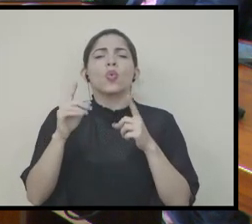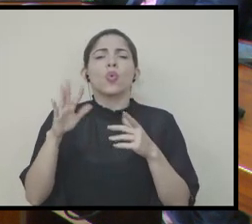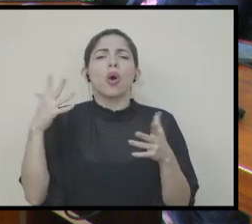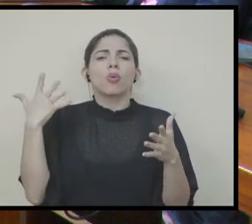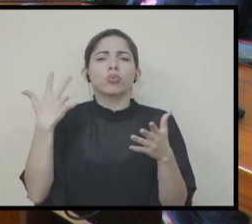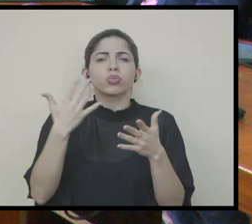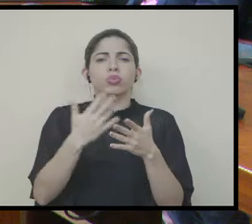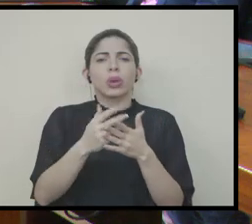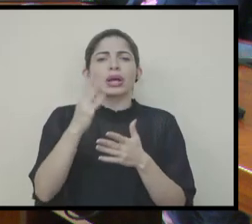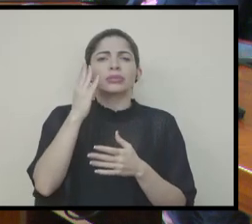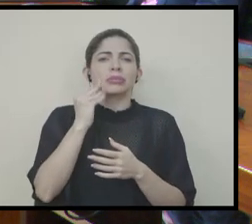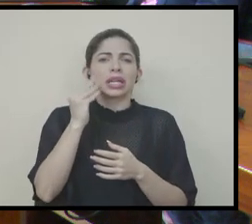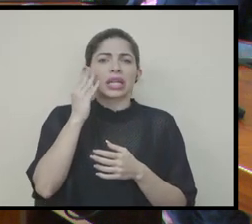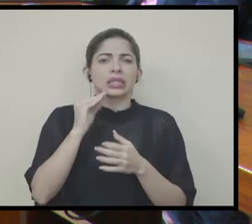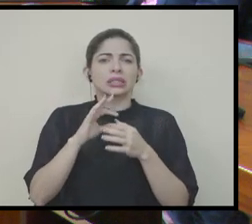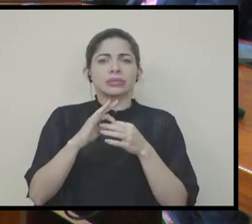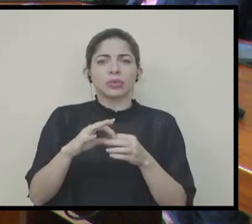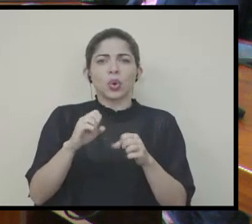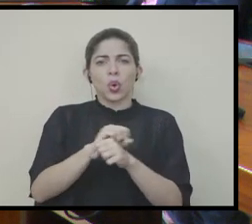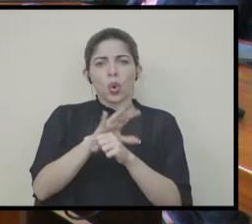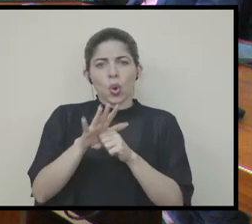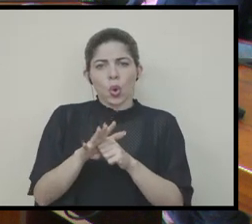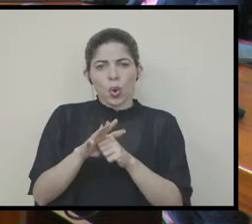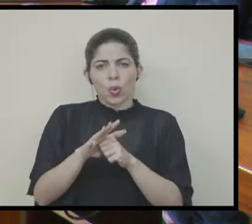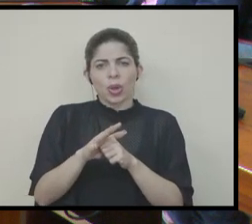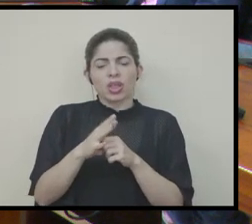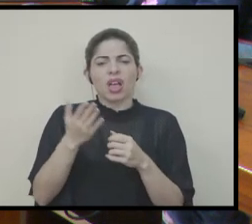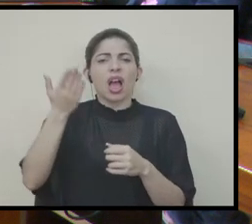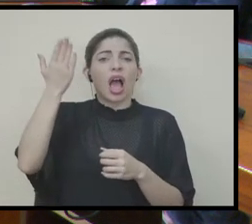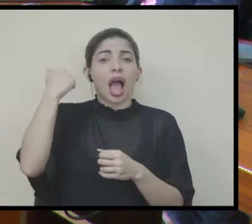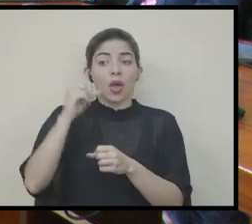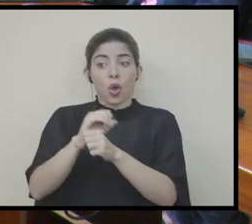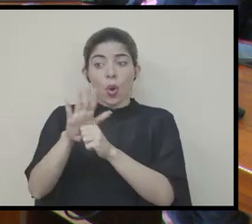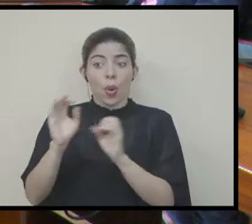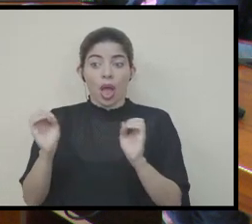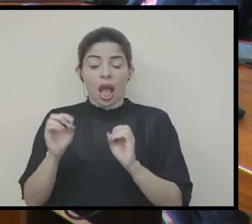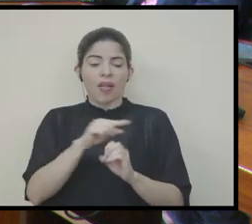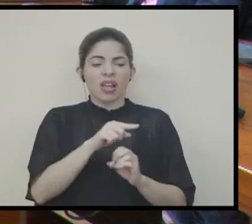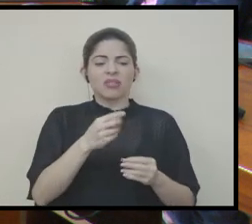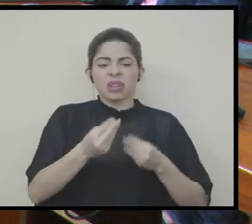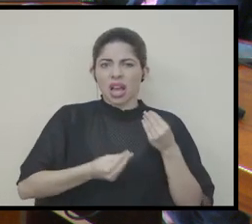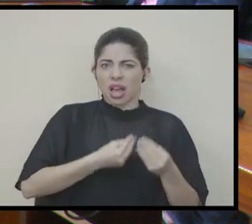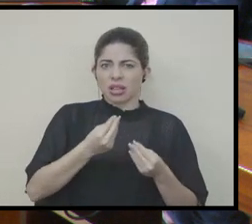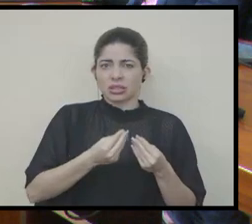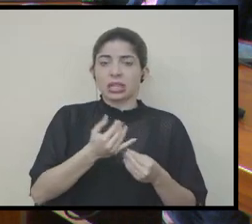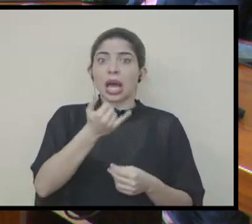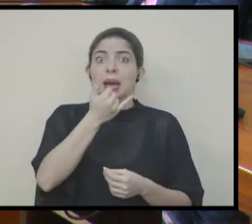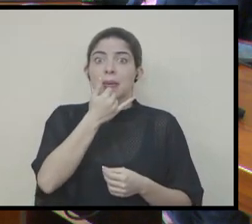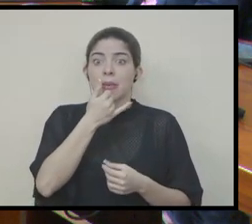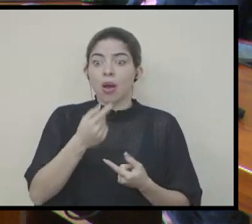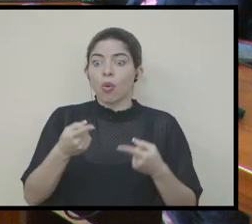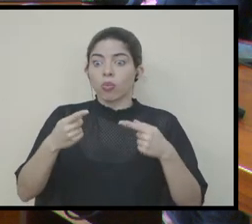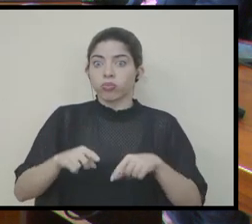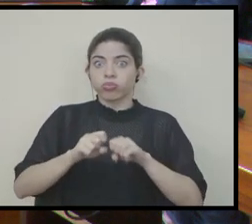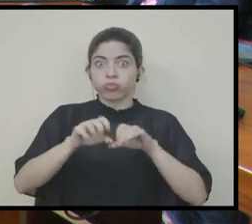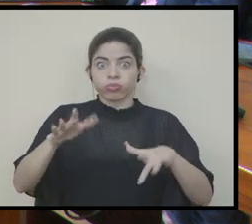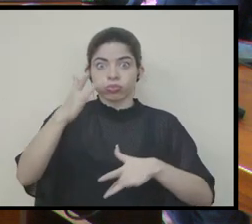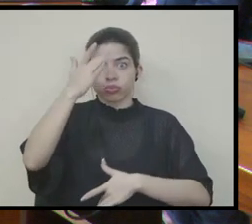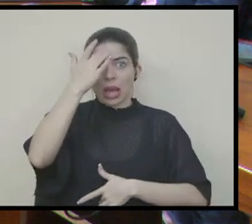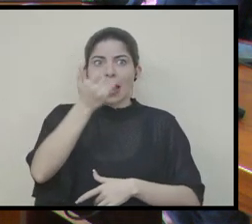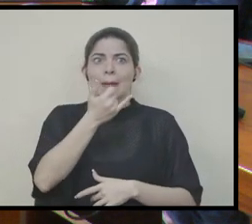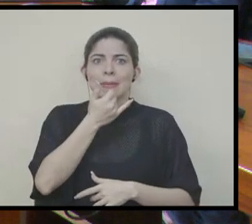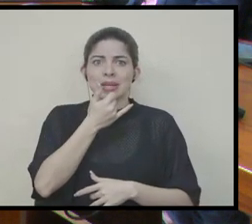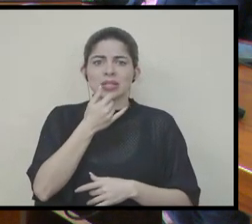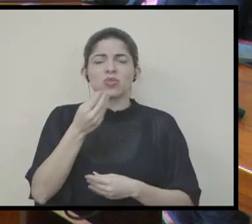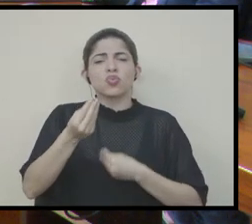experiencia con el COVID, qué desarrollaban antes del COVID, qué pasó una vez que llegó la pandemia y cómo